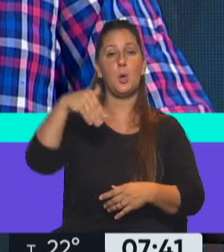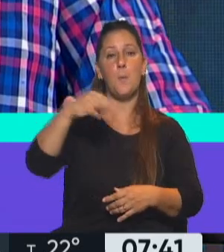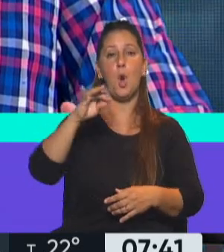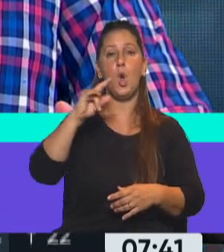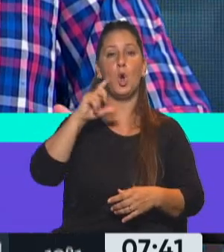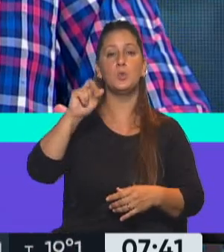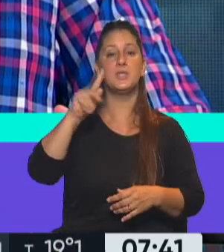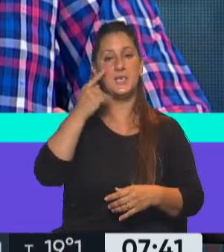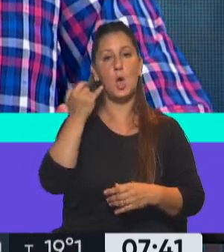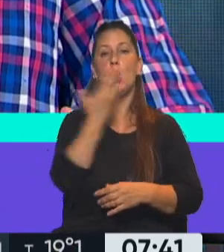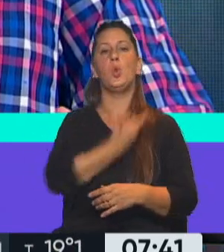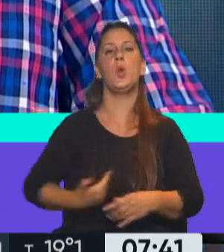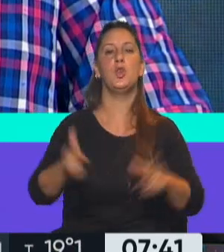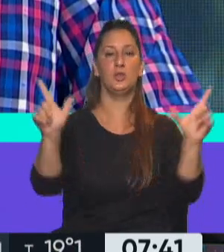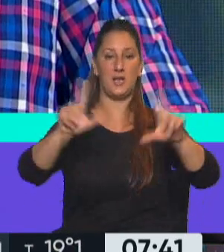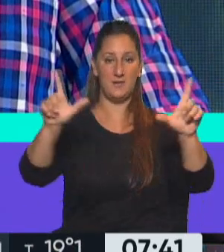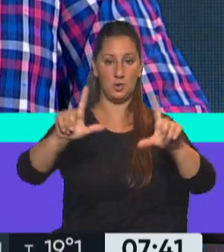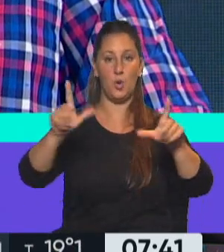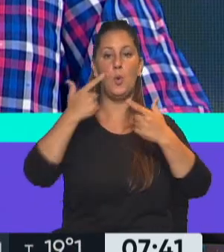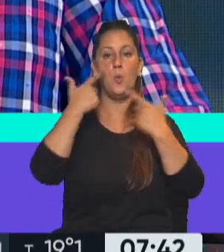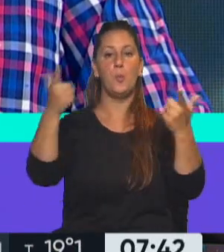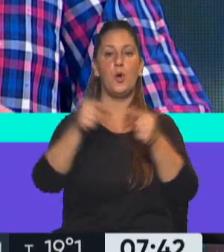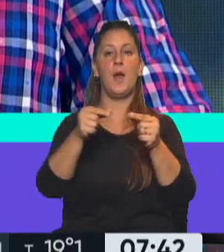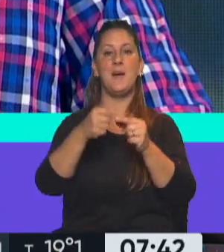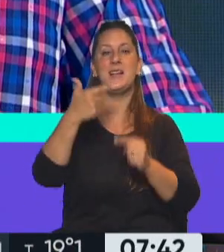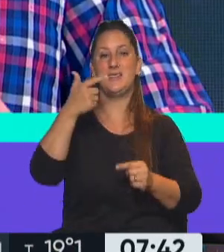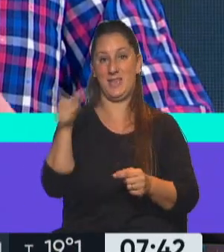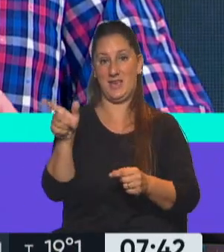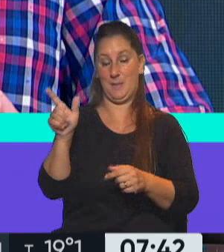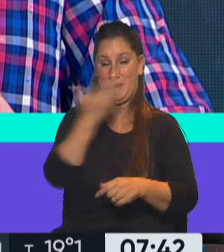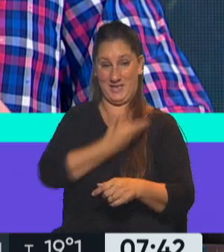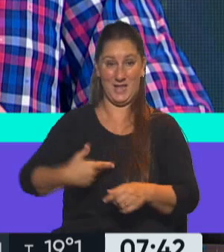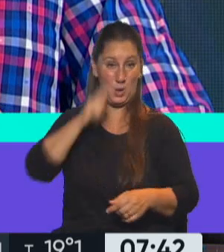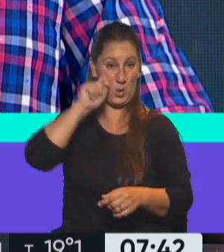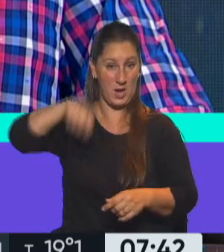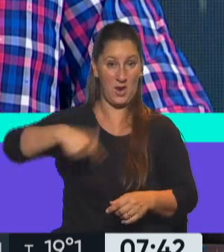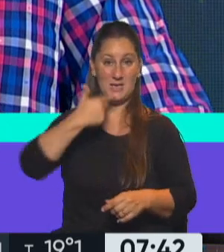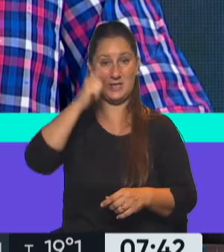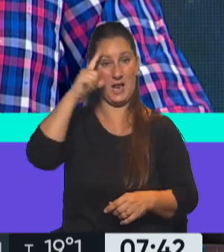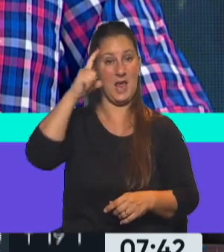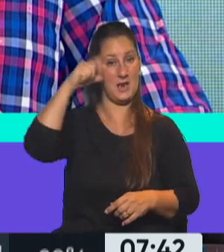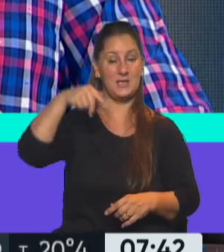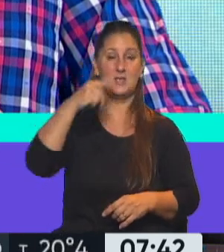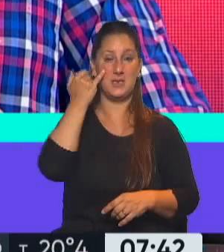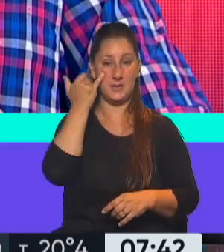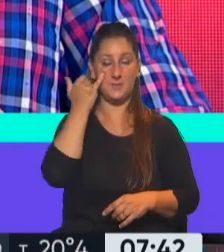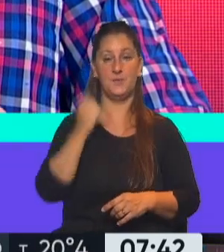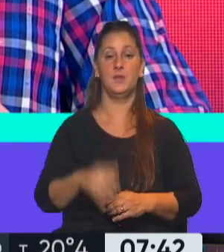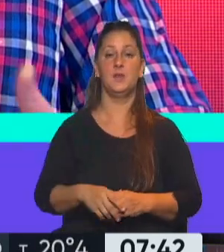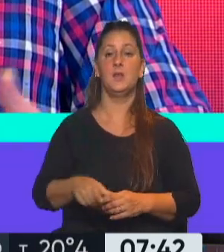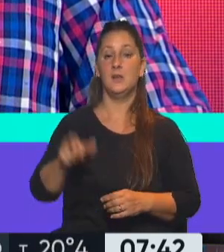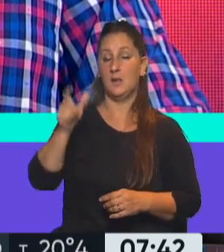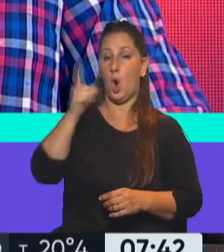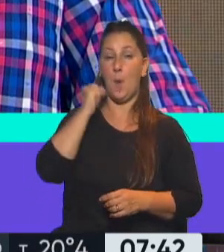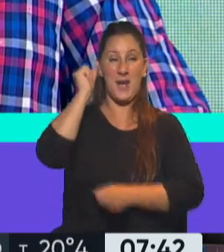el dueño del canal de televisión que transmitía el programa de Zelensky. Y entre otras cosas, este hombre muy rico,